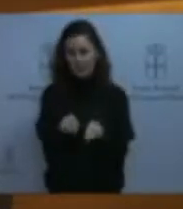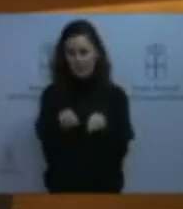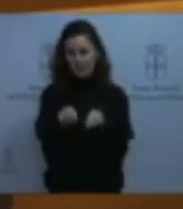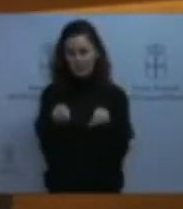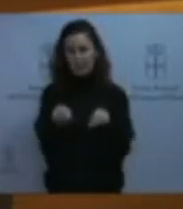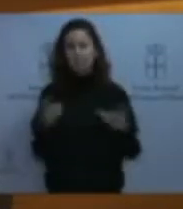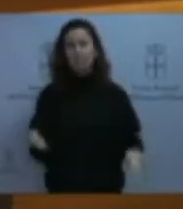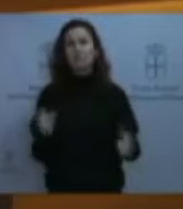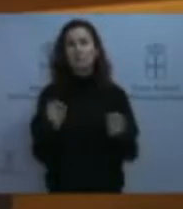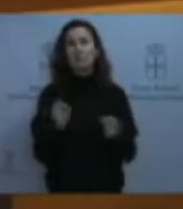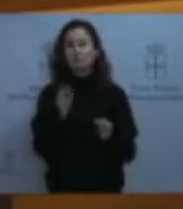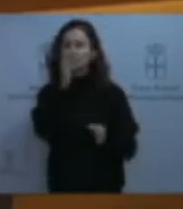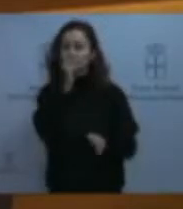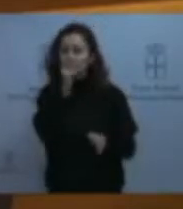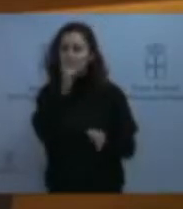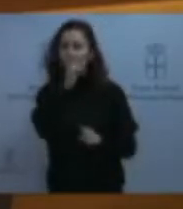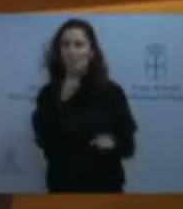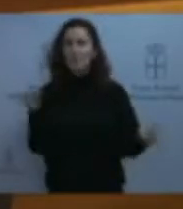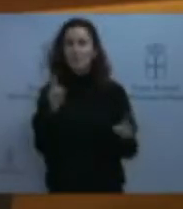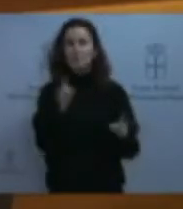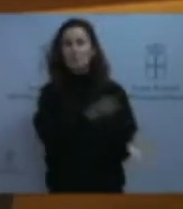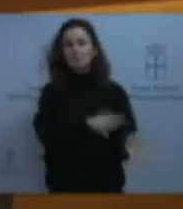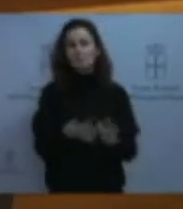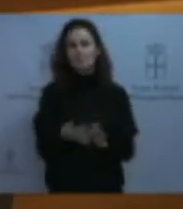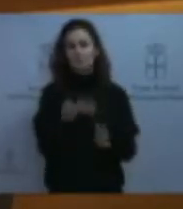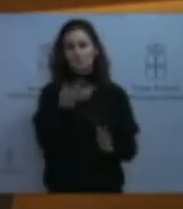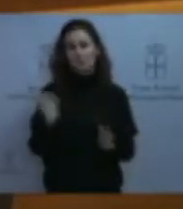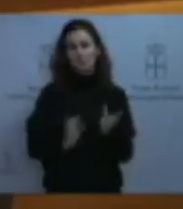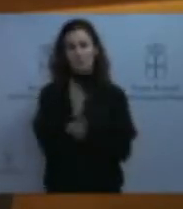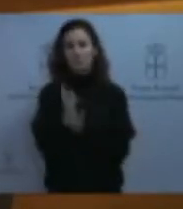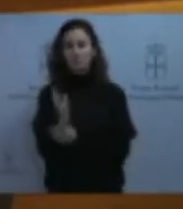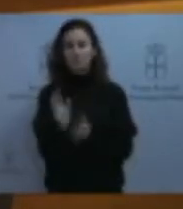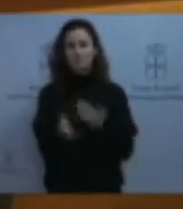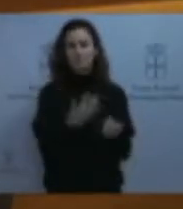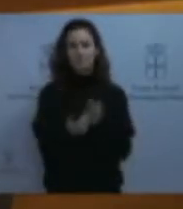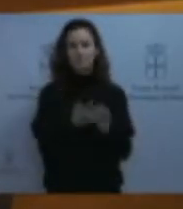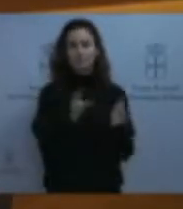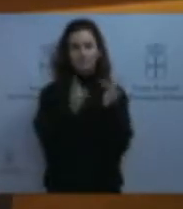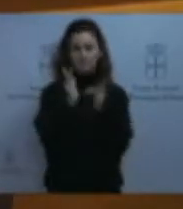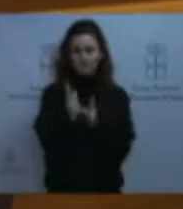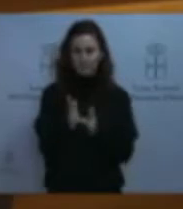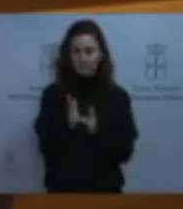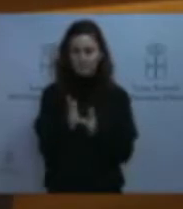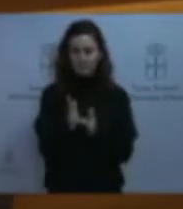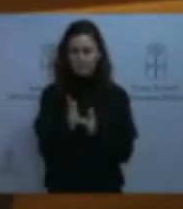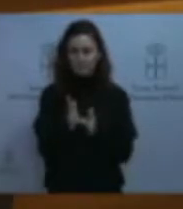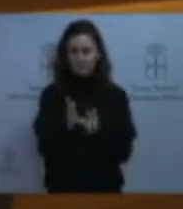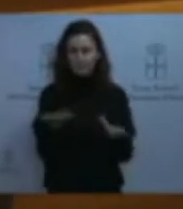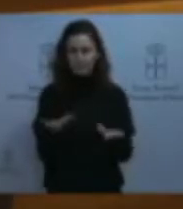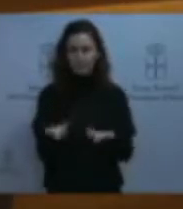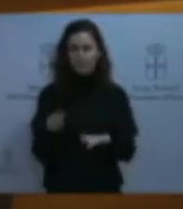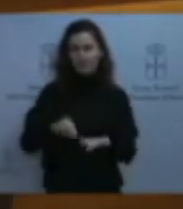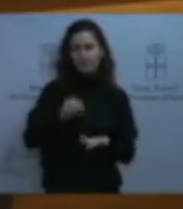tener un año trágico, alrededor de 500 incendios entre marzo y abril, y con esto, si sumamos que